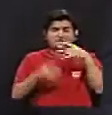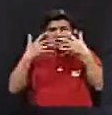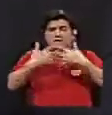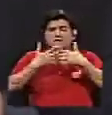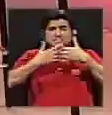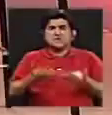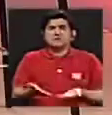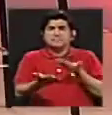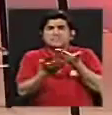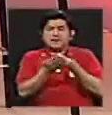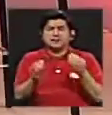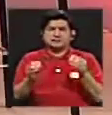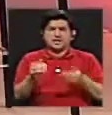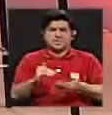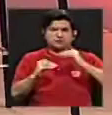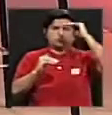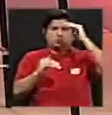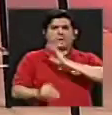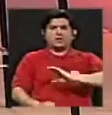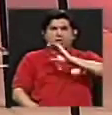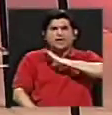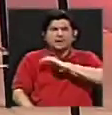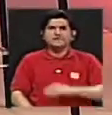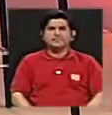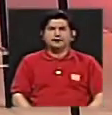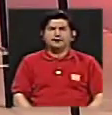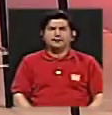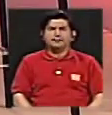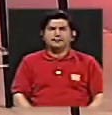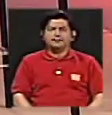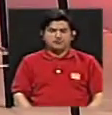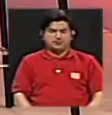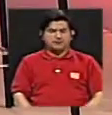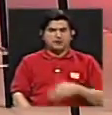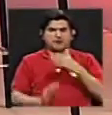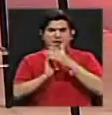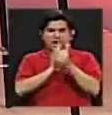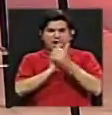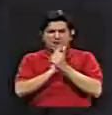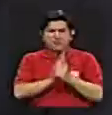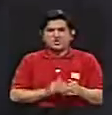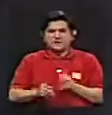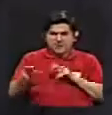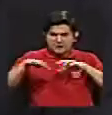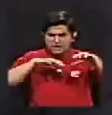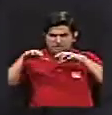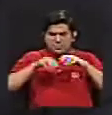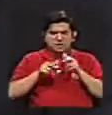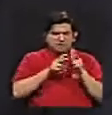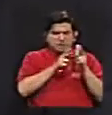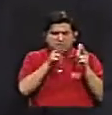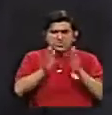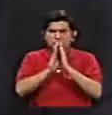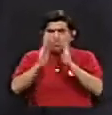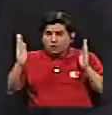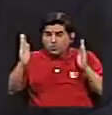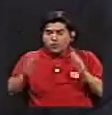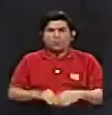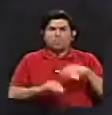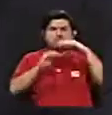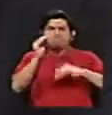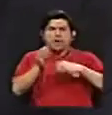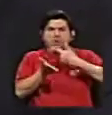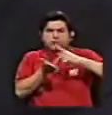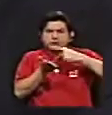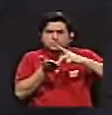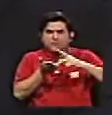empresa, con mayor calidad, con mayor capacidad de tránsito, con menores peajes, a la vez de que